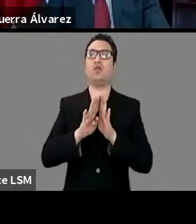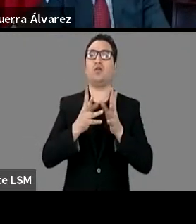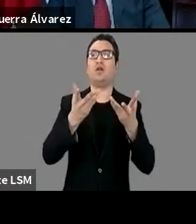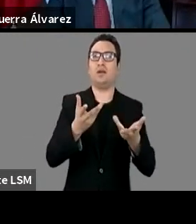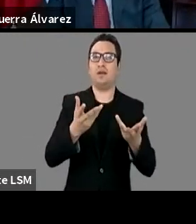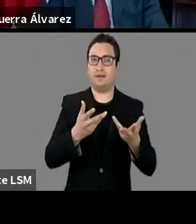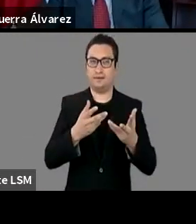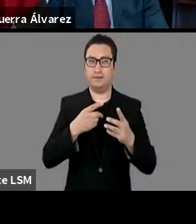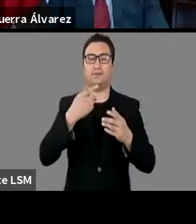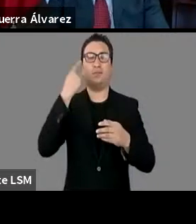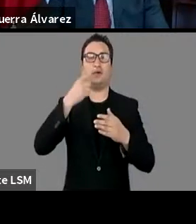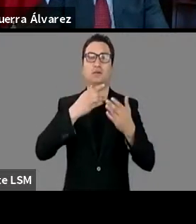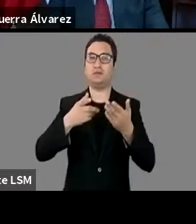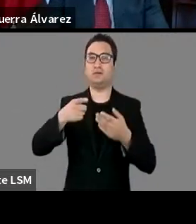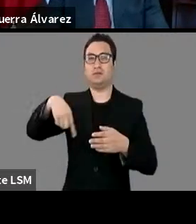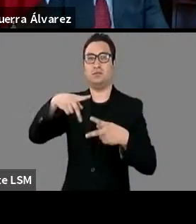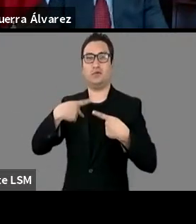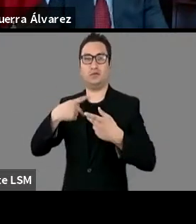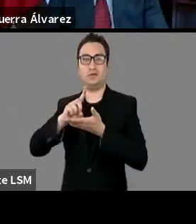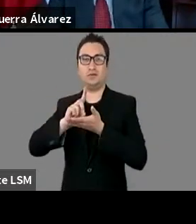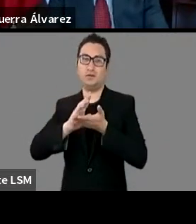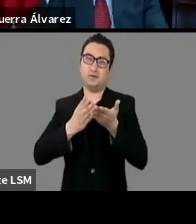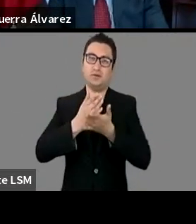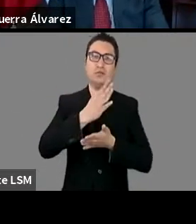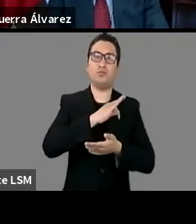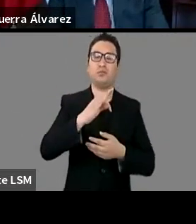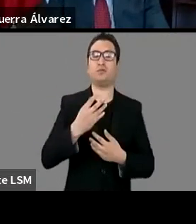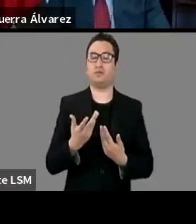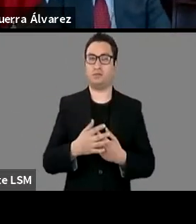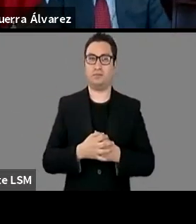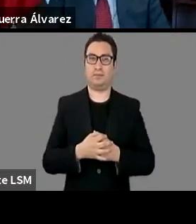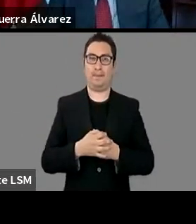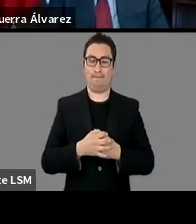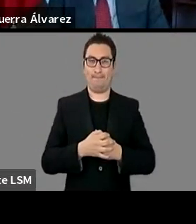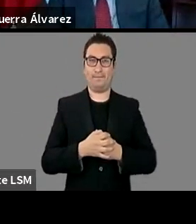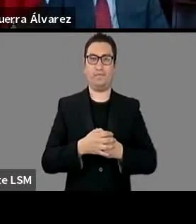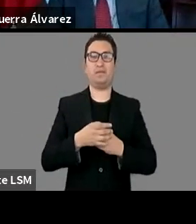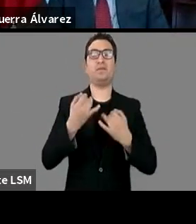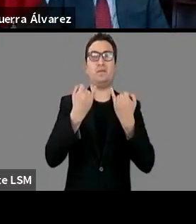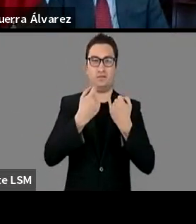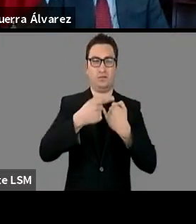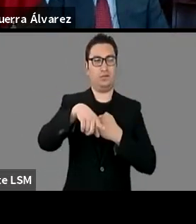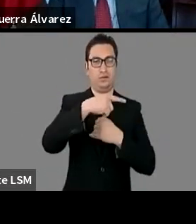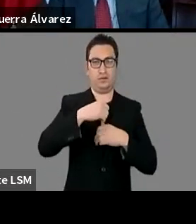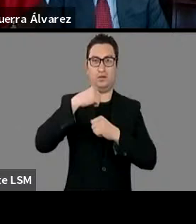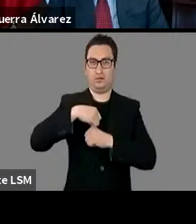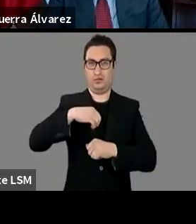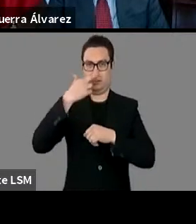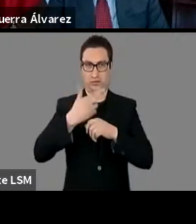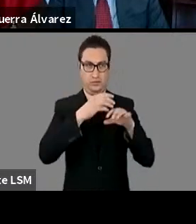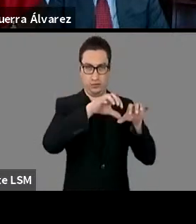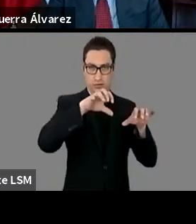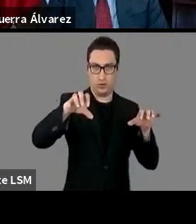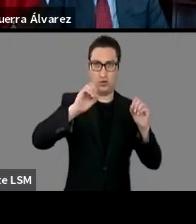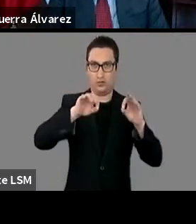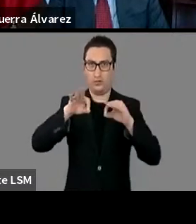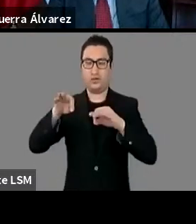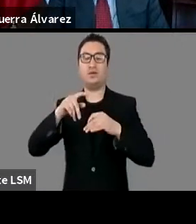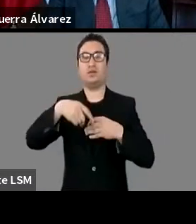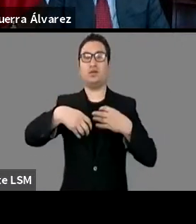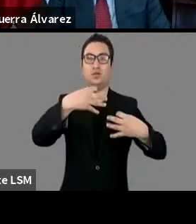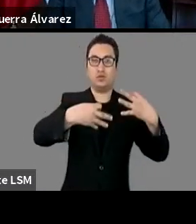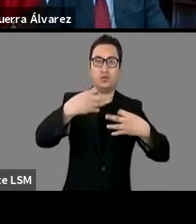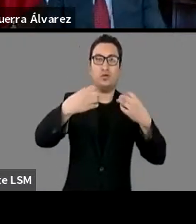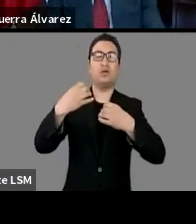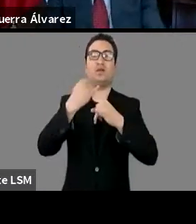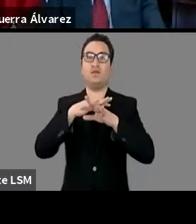las personas con discapacidad? Los órganos judiciales tienen que ser transparentes, pero además que entreguen información con un lenguaje